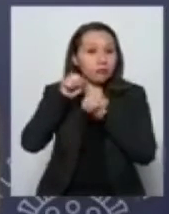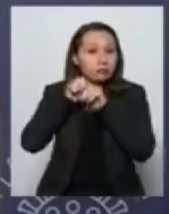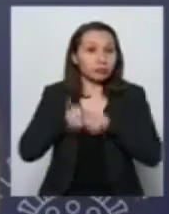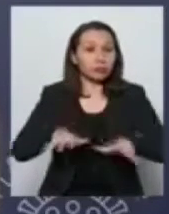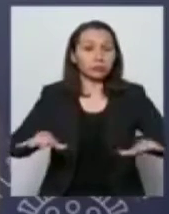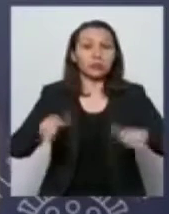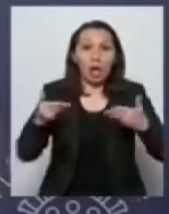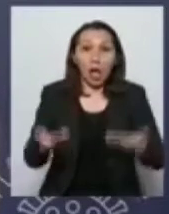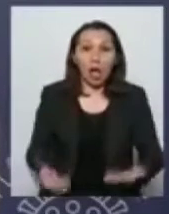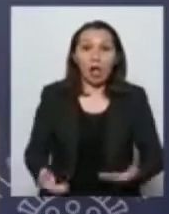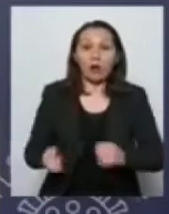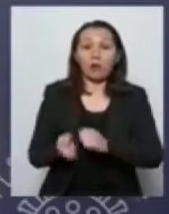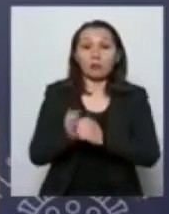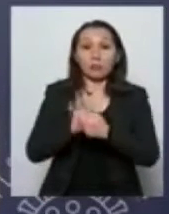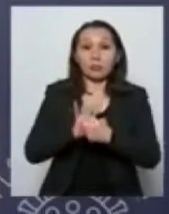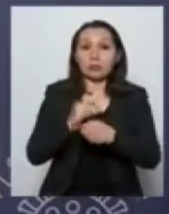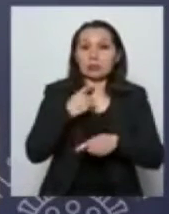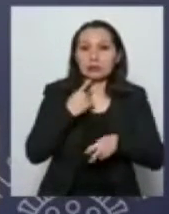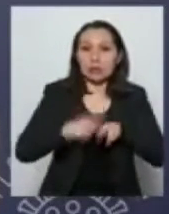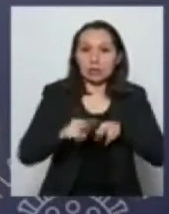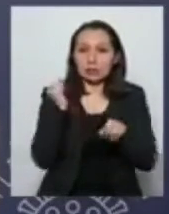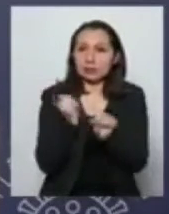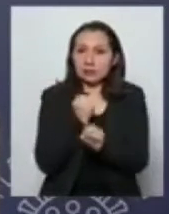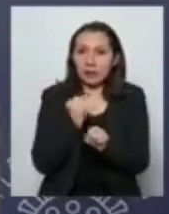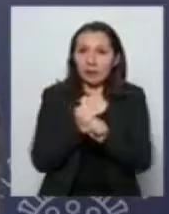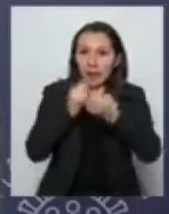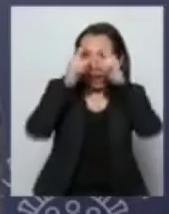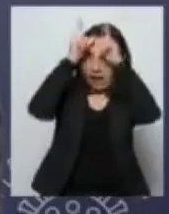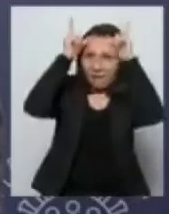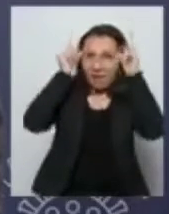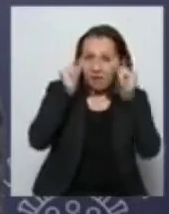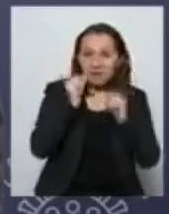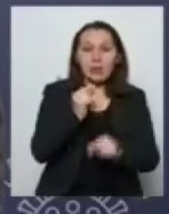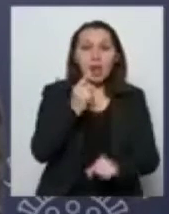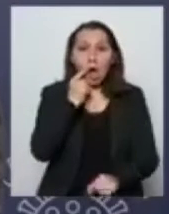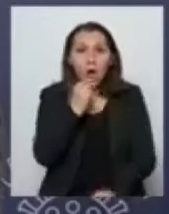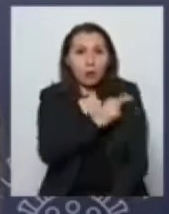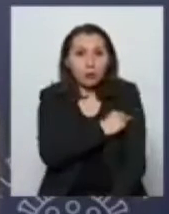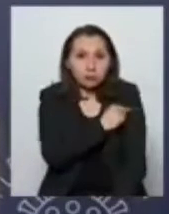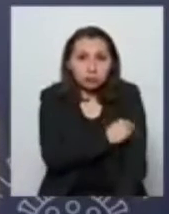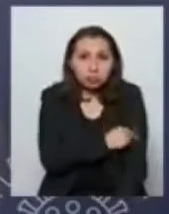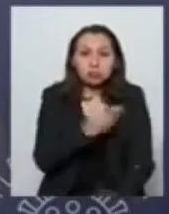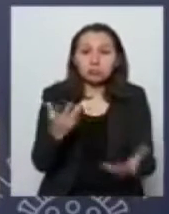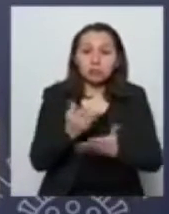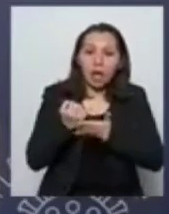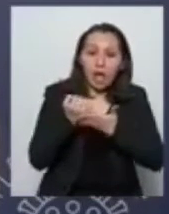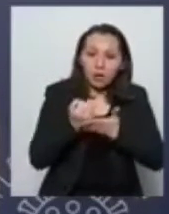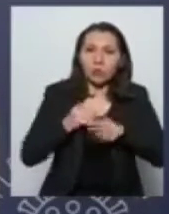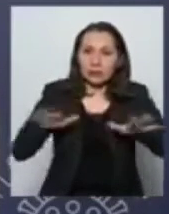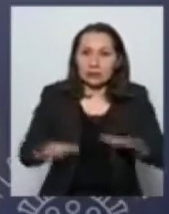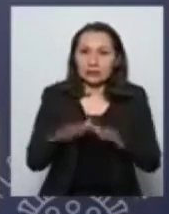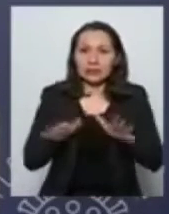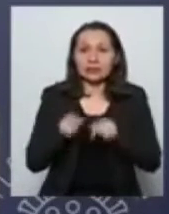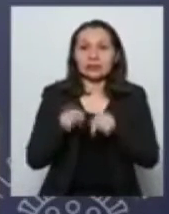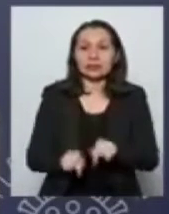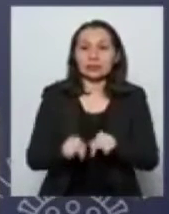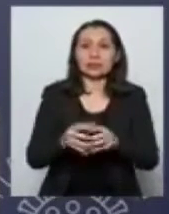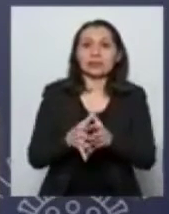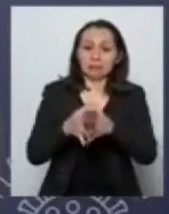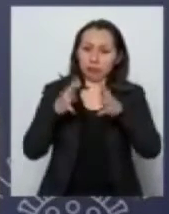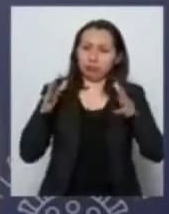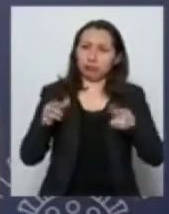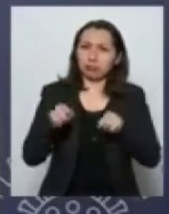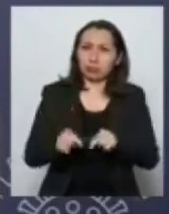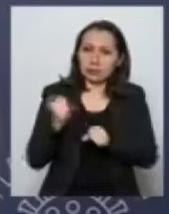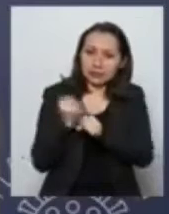epidemia por COVID, lo que están haciendo las enfermeras y enfermeros de Chile por salir adelante en esta